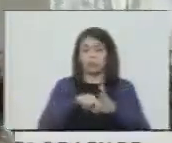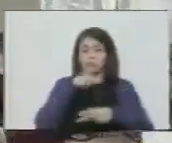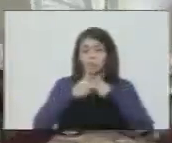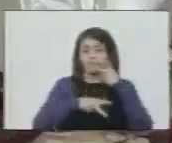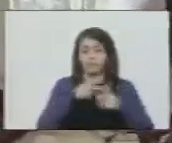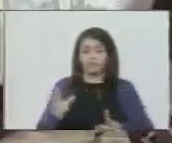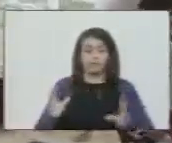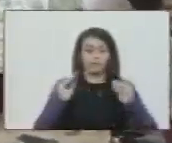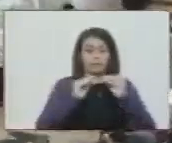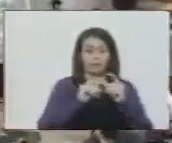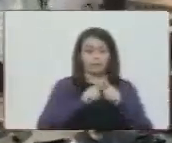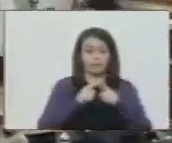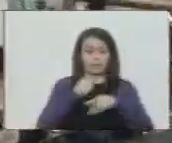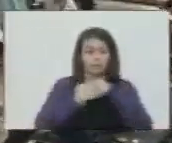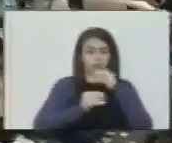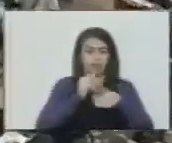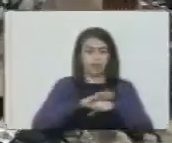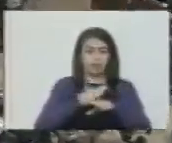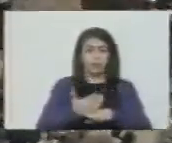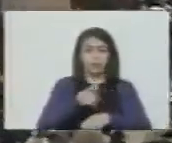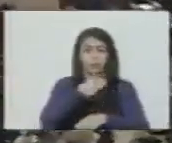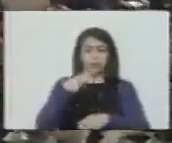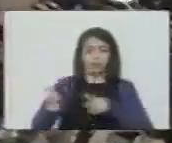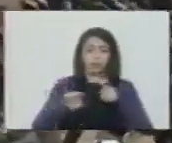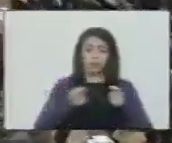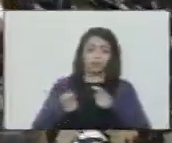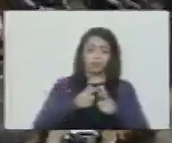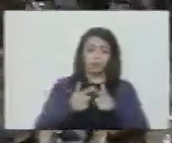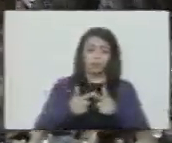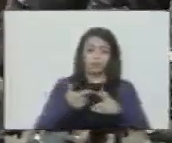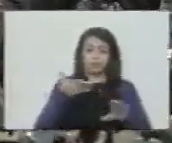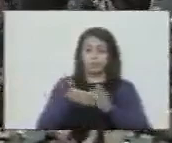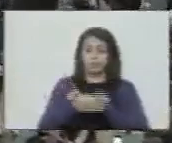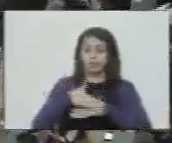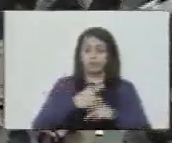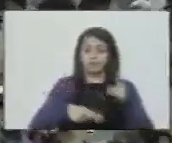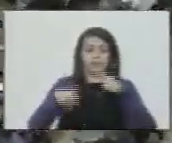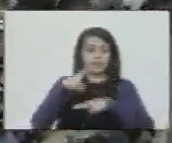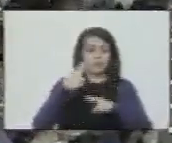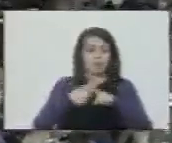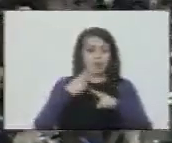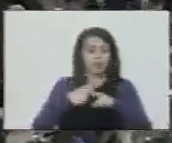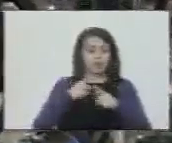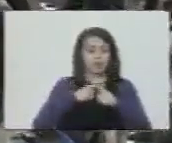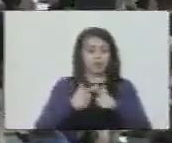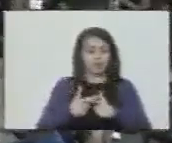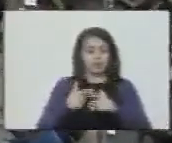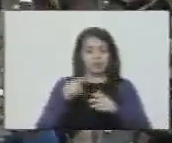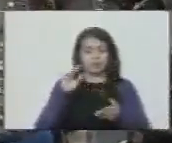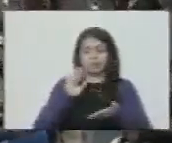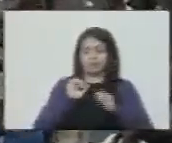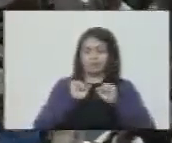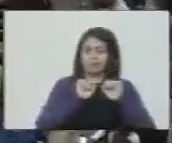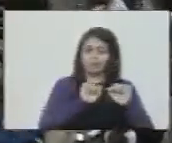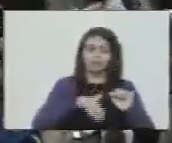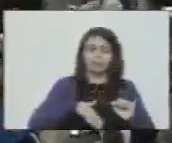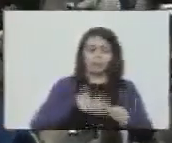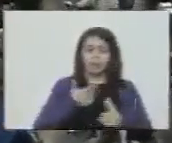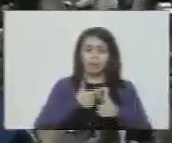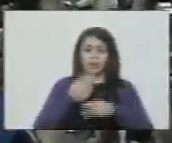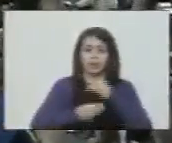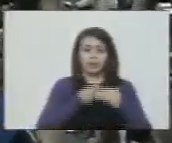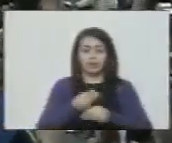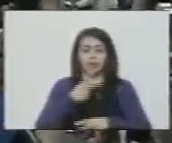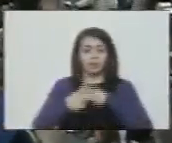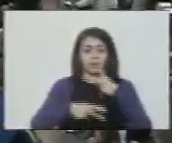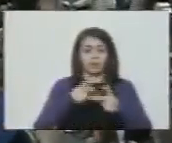políticas adoptadas y ejecutadas por los sujetos regulados en función de su nivel de riesgo para mitigar la posibilidad que